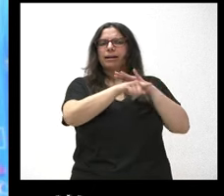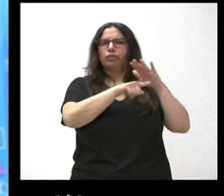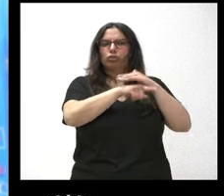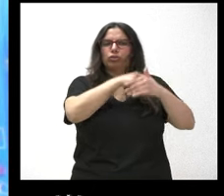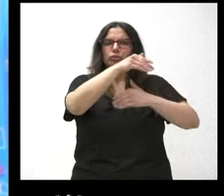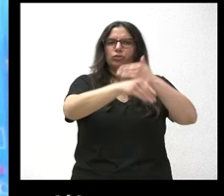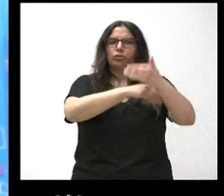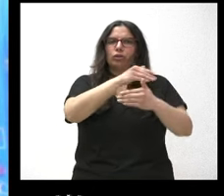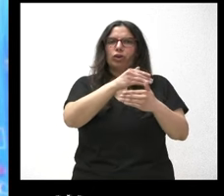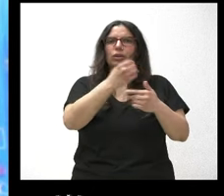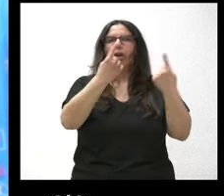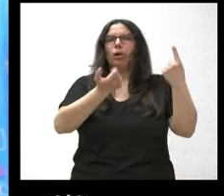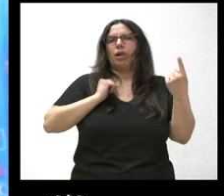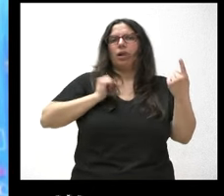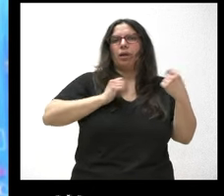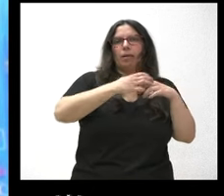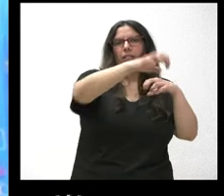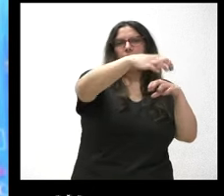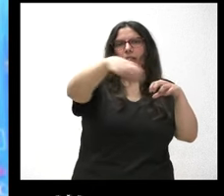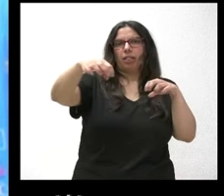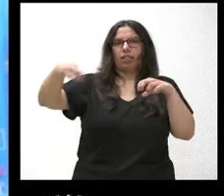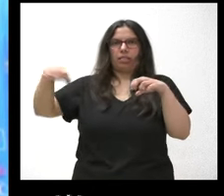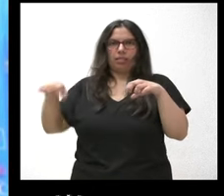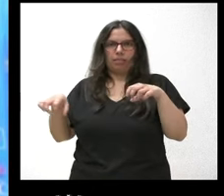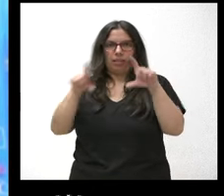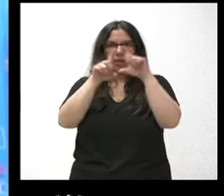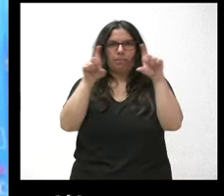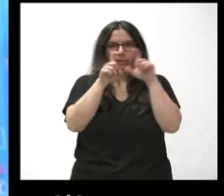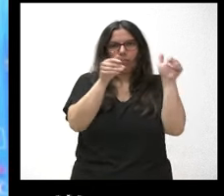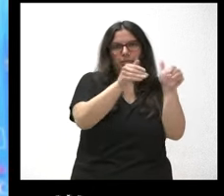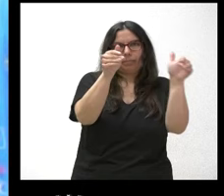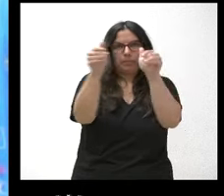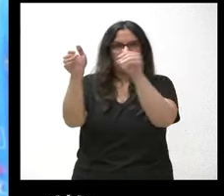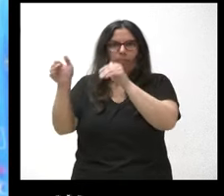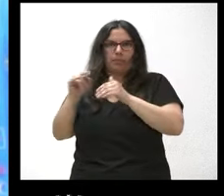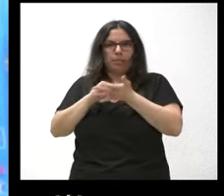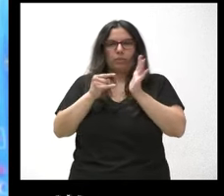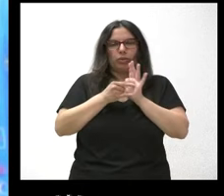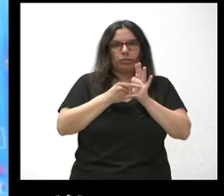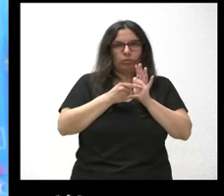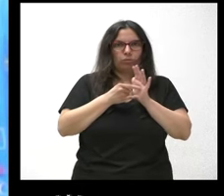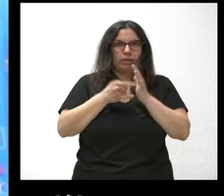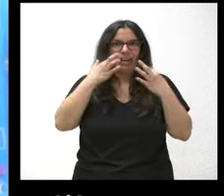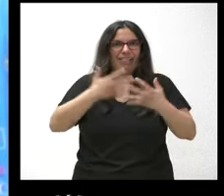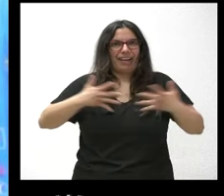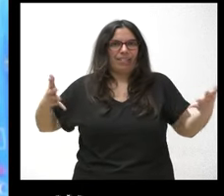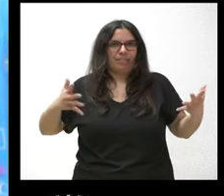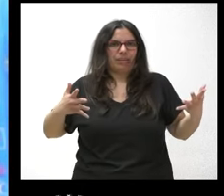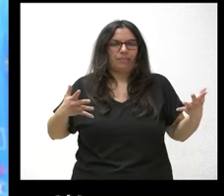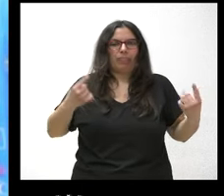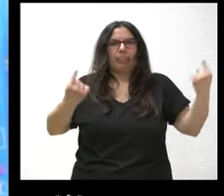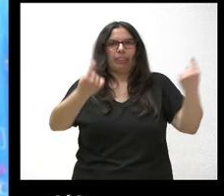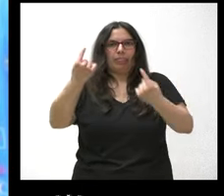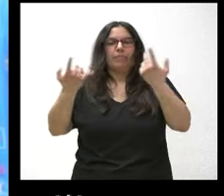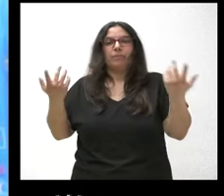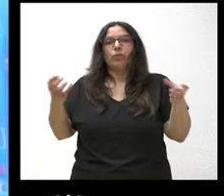administrativas el hecho de que esas empresas trocearan los proyectos de mayores dimensiones, solo a los efectos de que fuera la